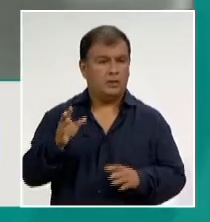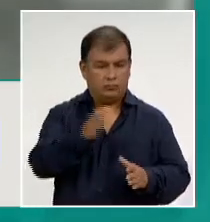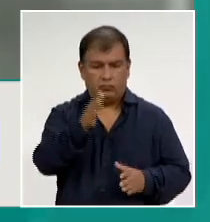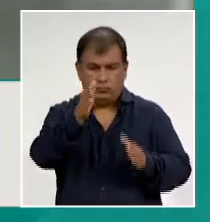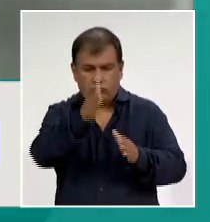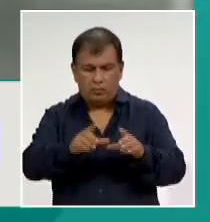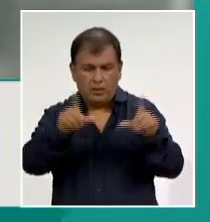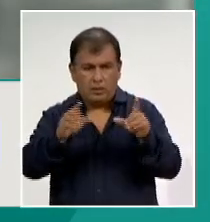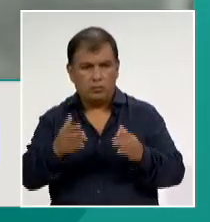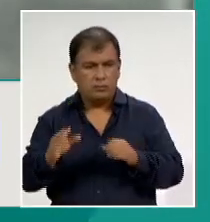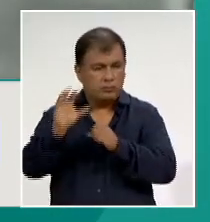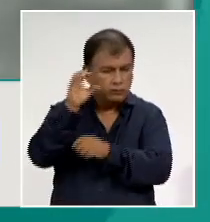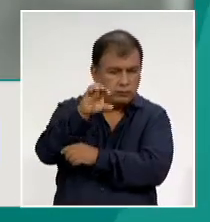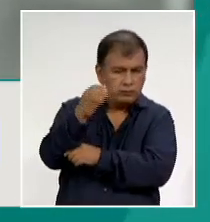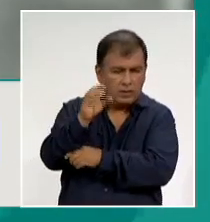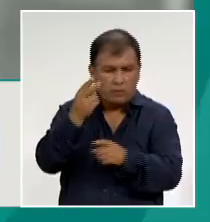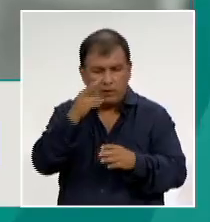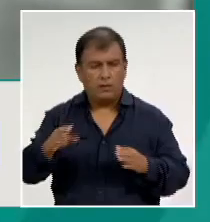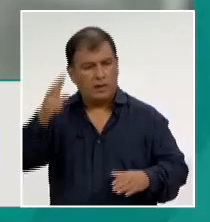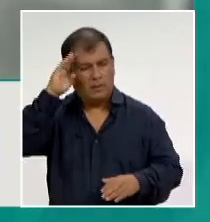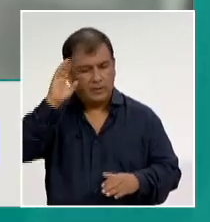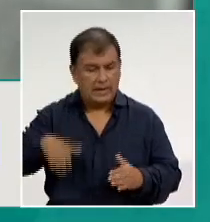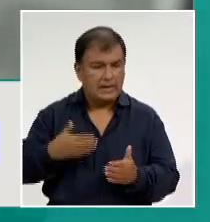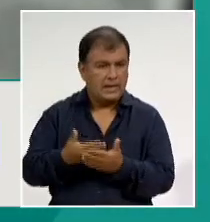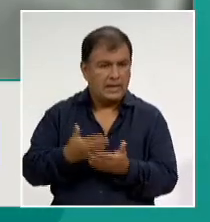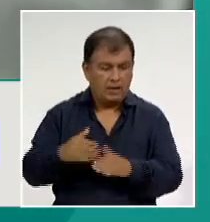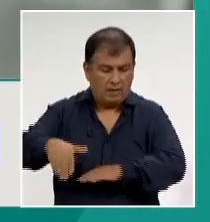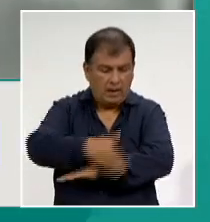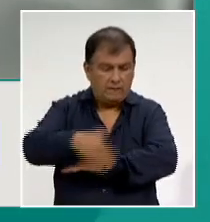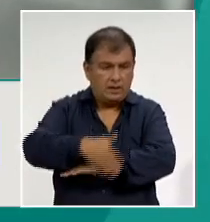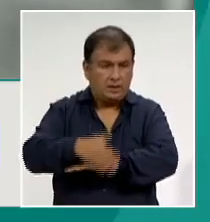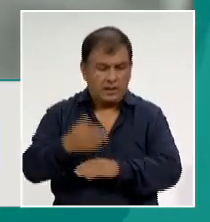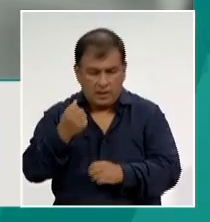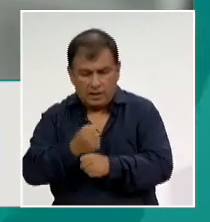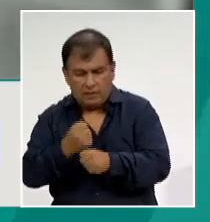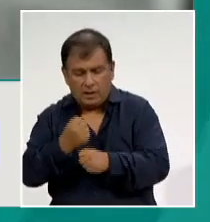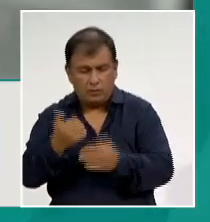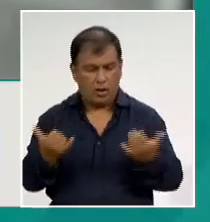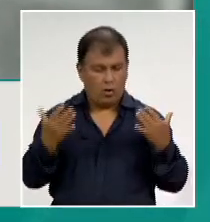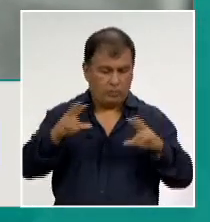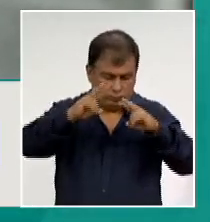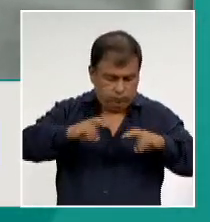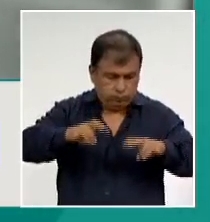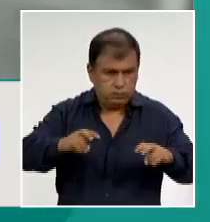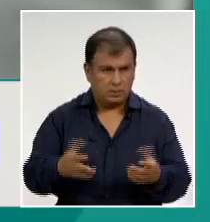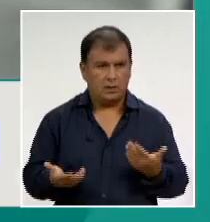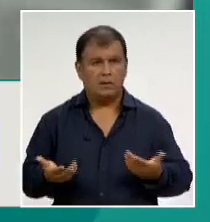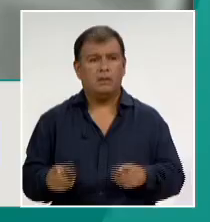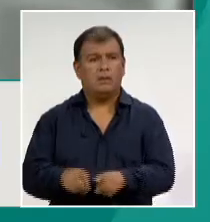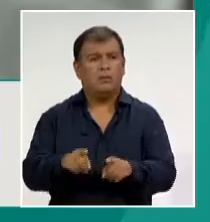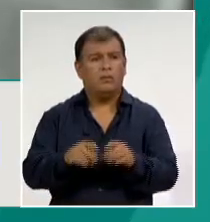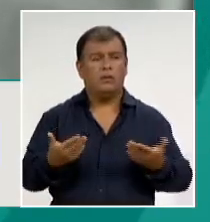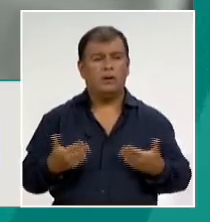cámara de seguridad que tú mencionas. Y también estábamos viendo que la policía ha llegado ahí hasta la avenida y están trabajando actualmente a esta hora, ¿verdad? Con tu cámara quizá podemos girarle un